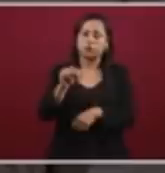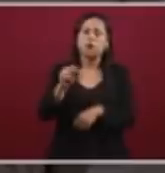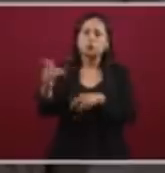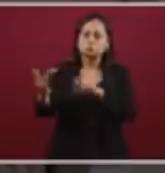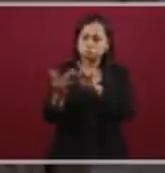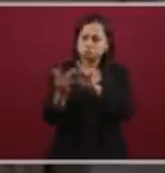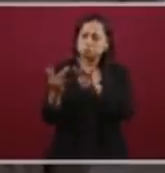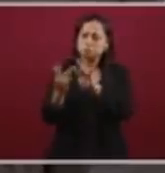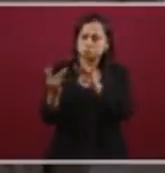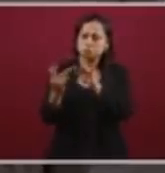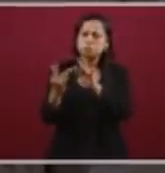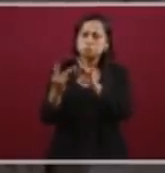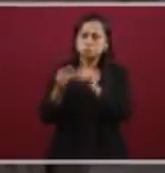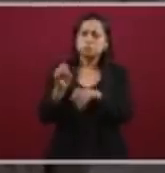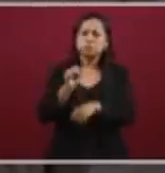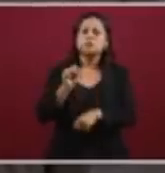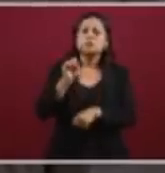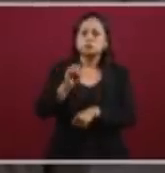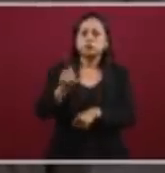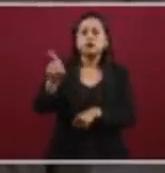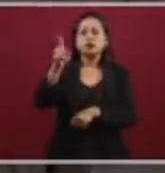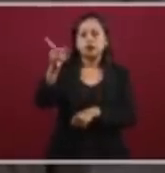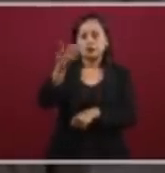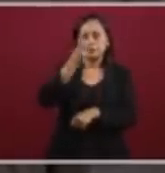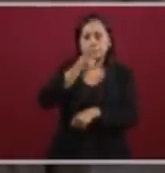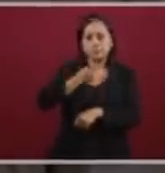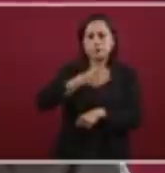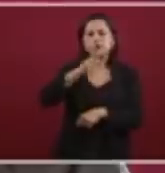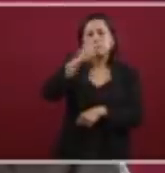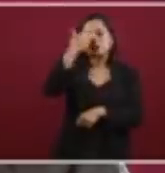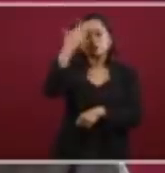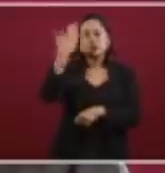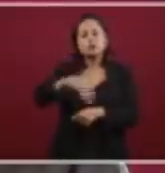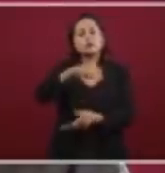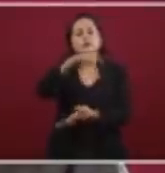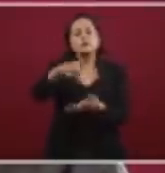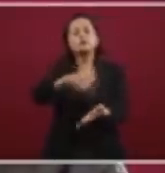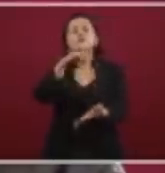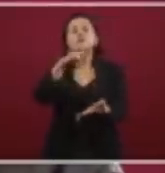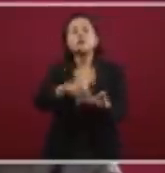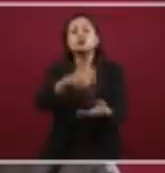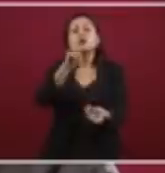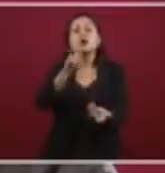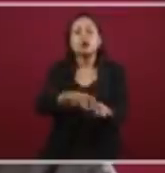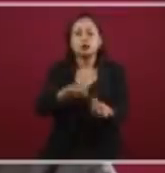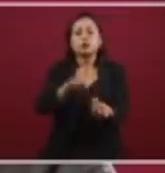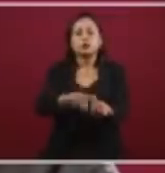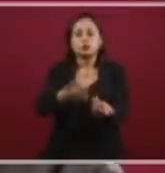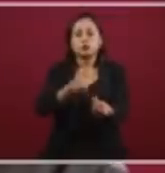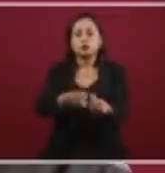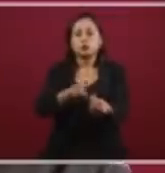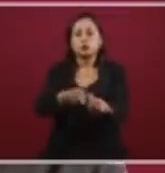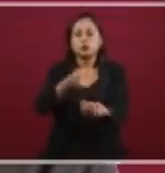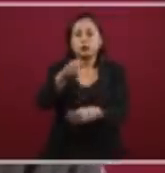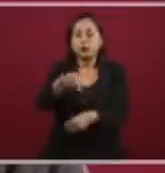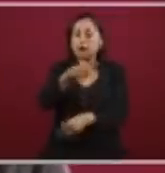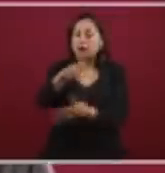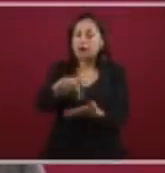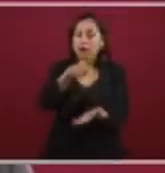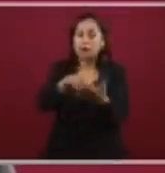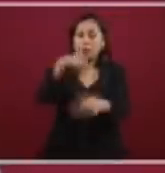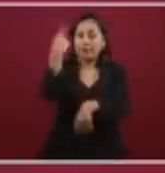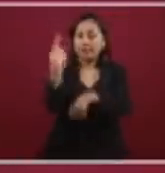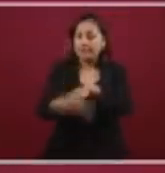tenemos ubicado el sitio tenemos nueve dudas de género un operativo en una zona de muy alto riesgo